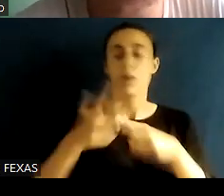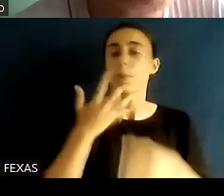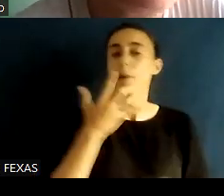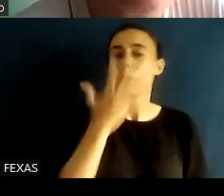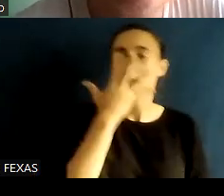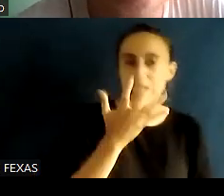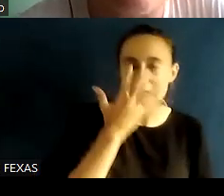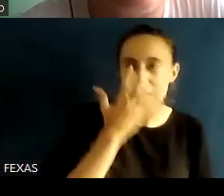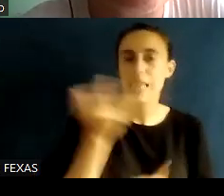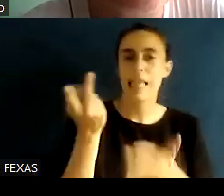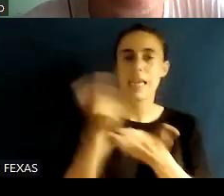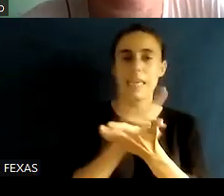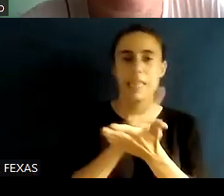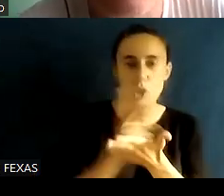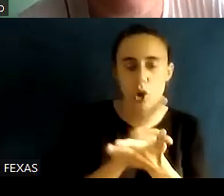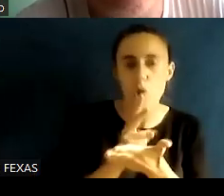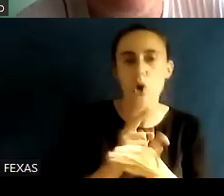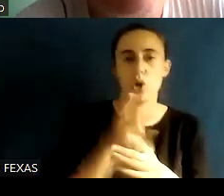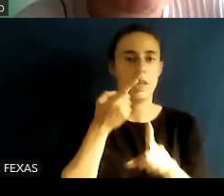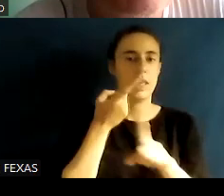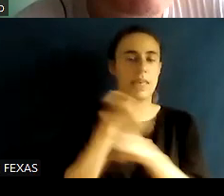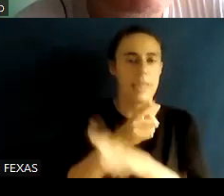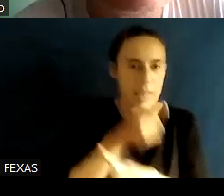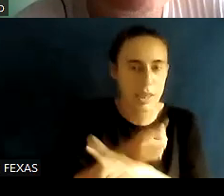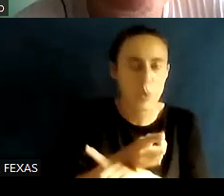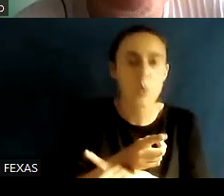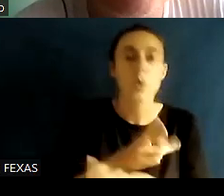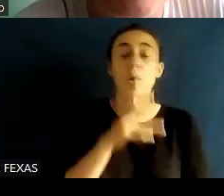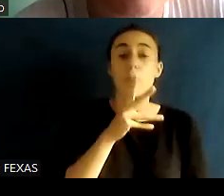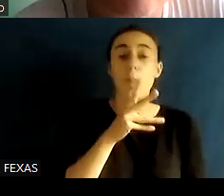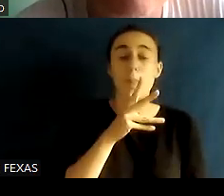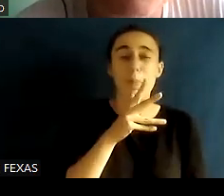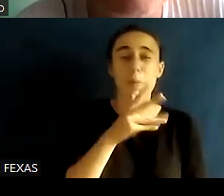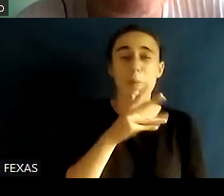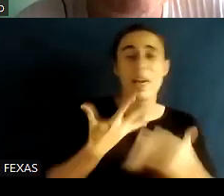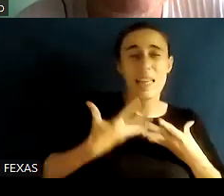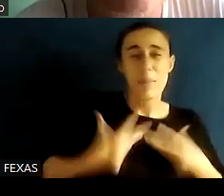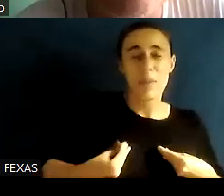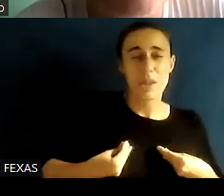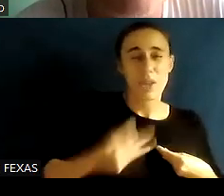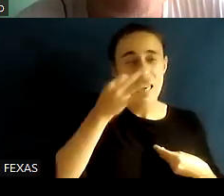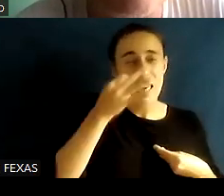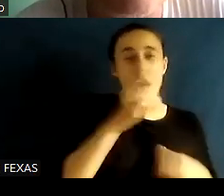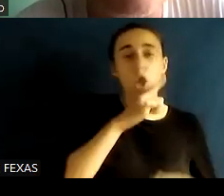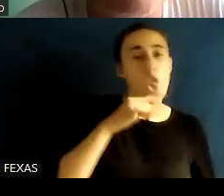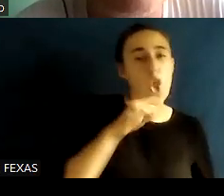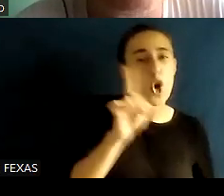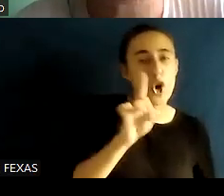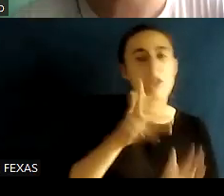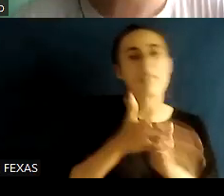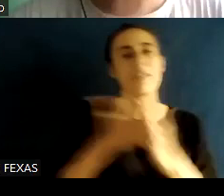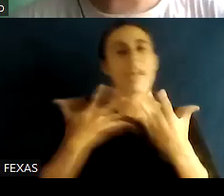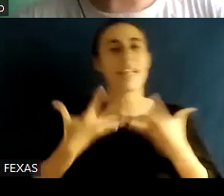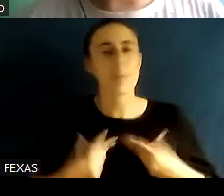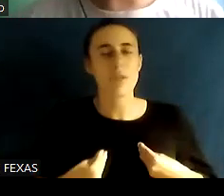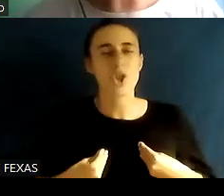el insomnio, la inquietud, porque la depresión en realidad no es el dolor, la depresión es la ausencia de dolor y de sentimientos, es decir,